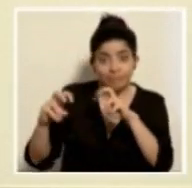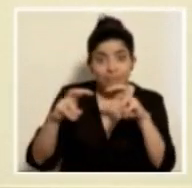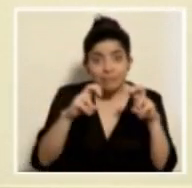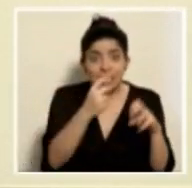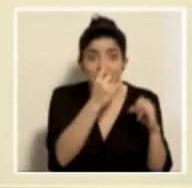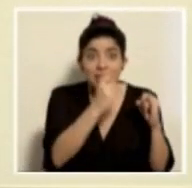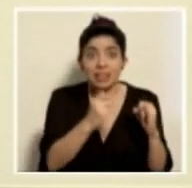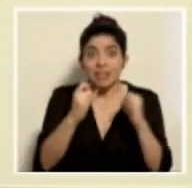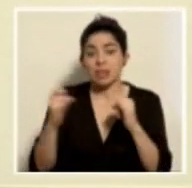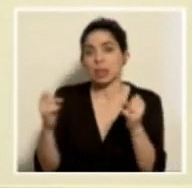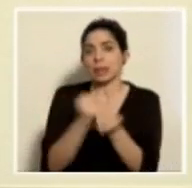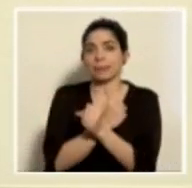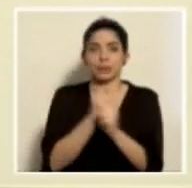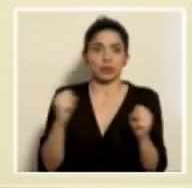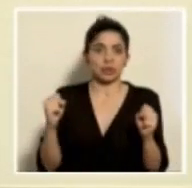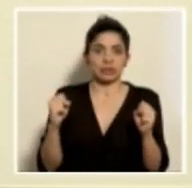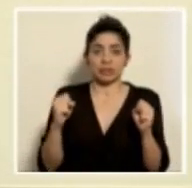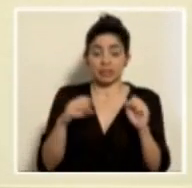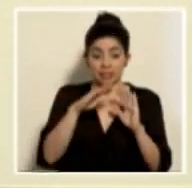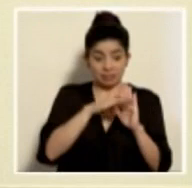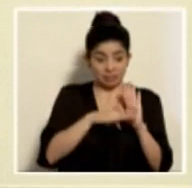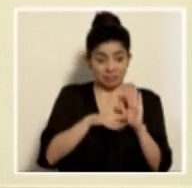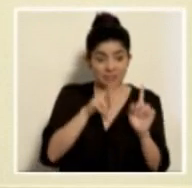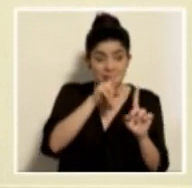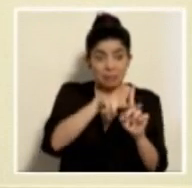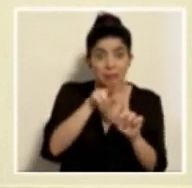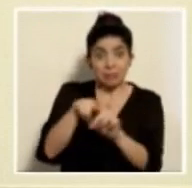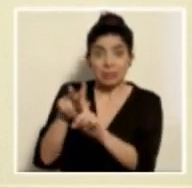cada caso y hacer las medidas necesarias.